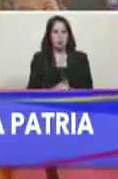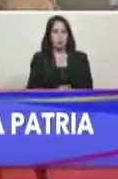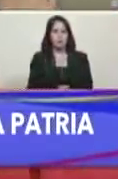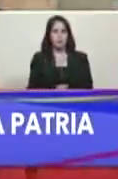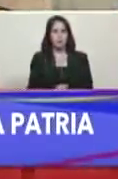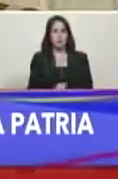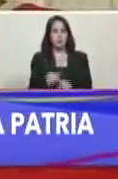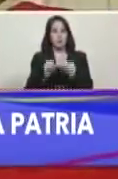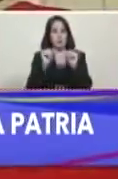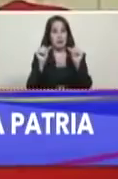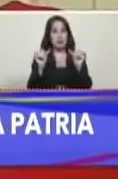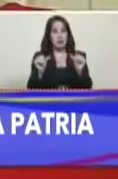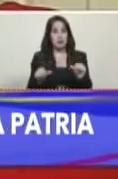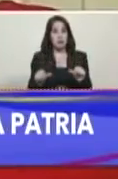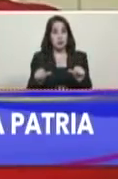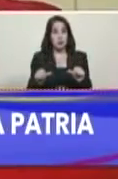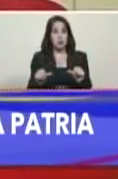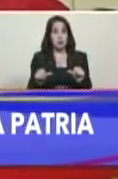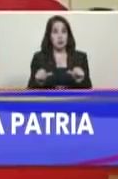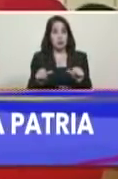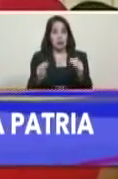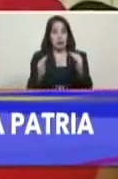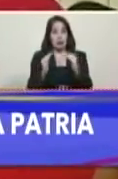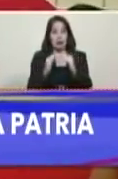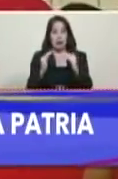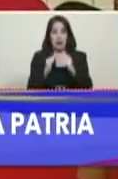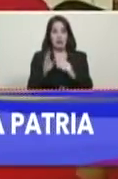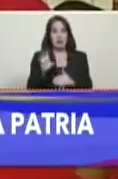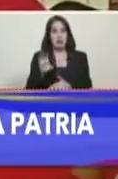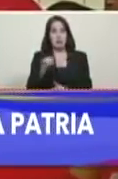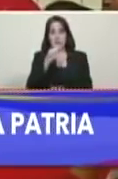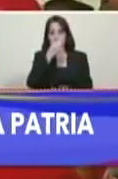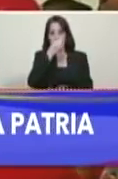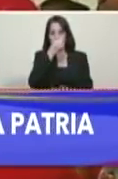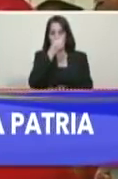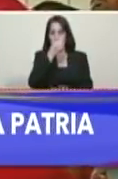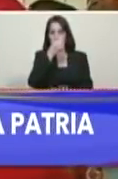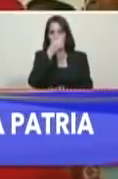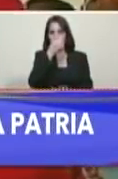del sistema Hogares de la Patria.